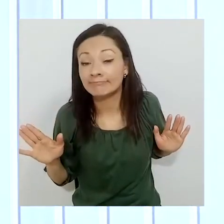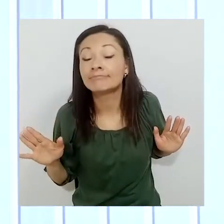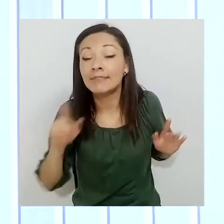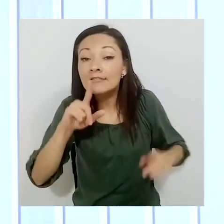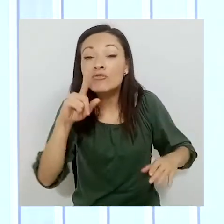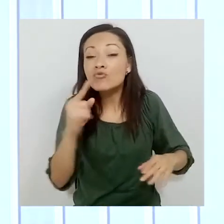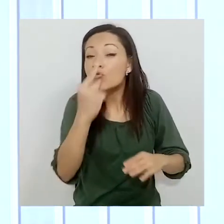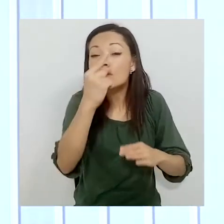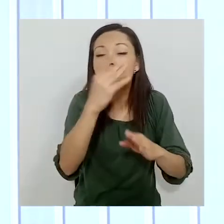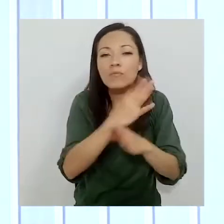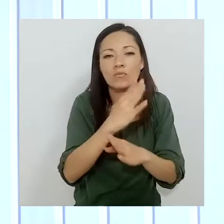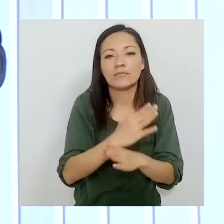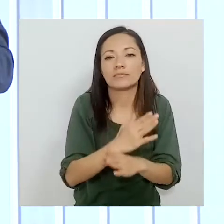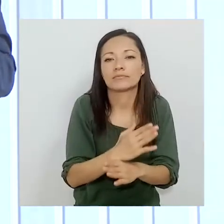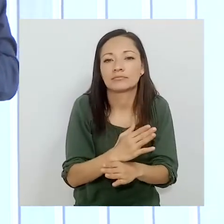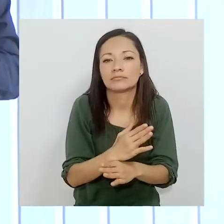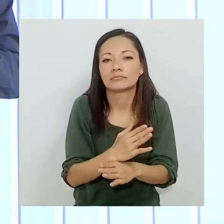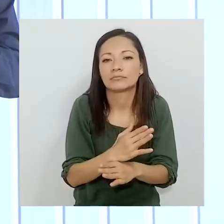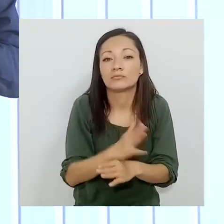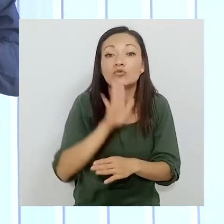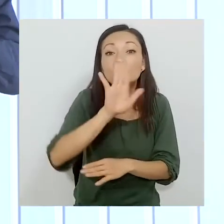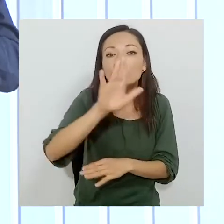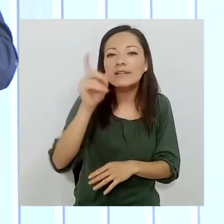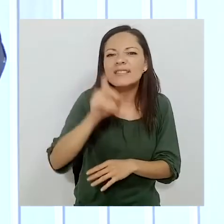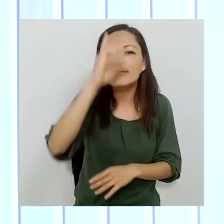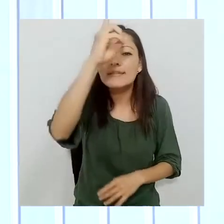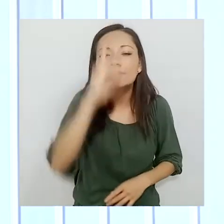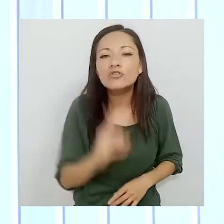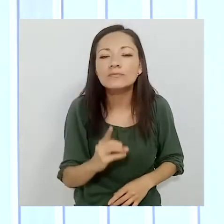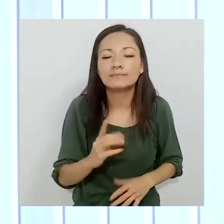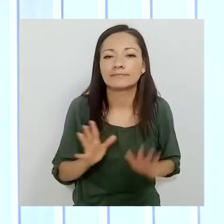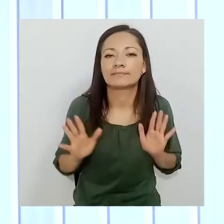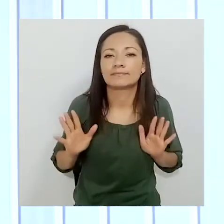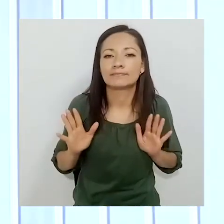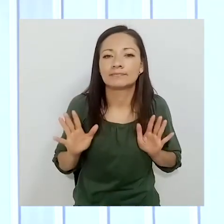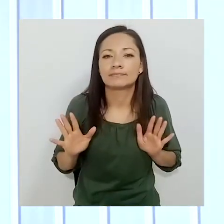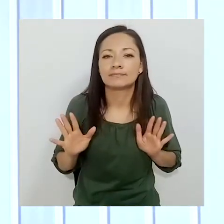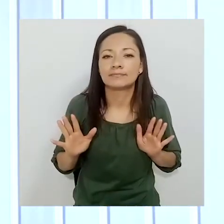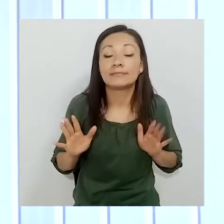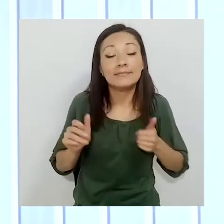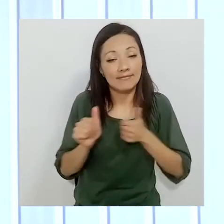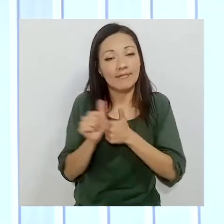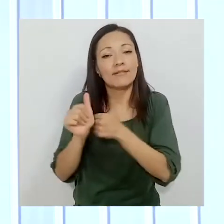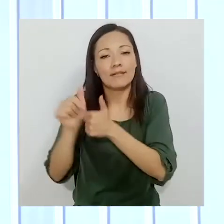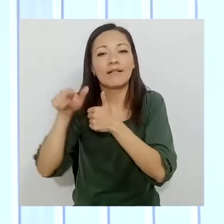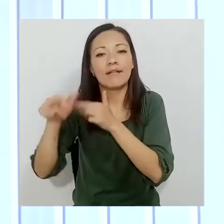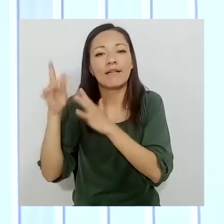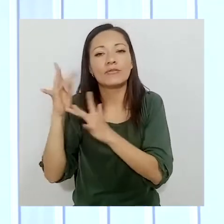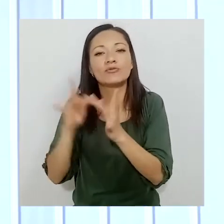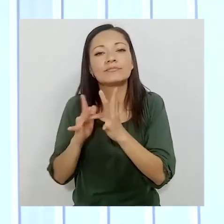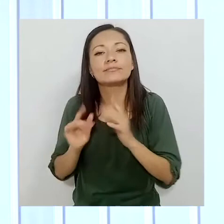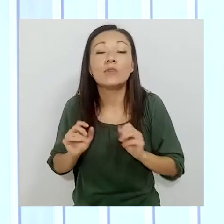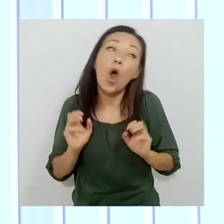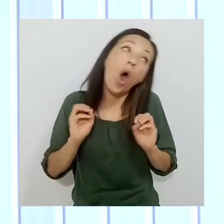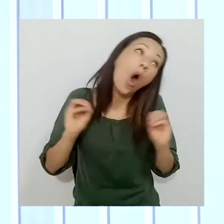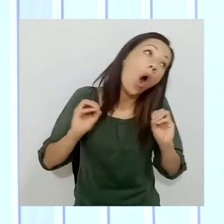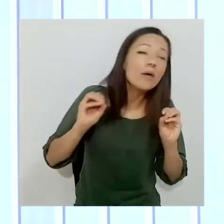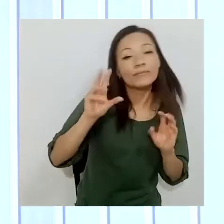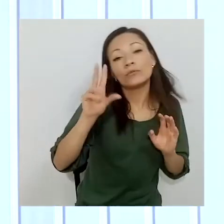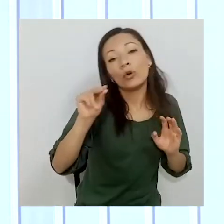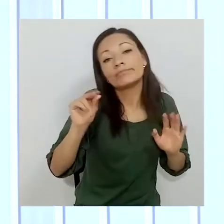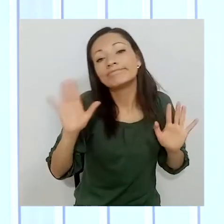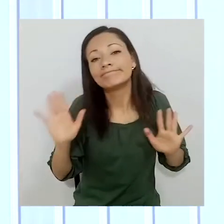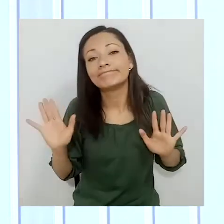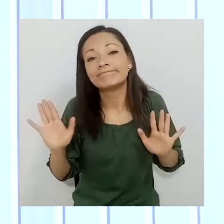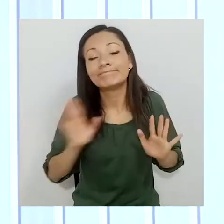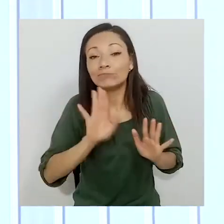problema es que usted tiene que tomar la decisión. ¿Qué? Seguirlo. Y si usted ha decidido seguirlo,